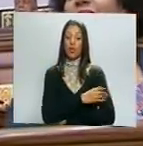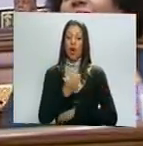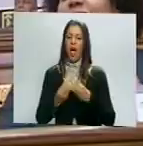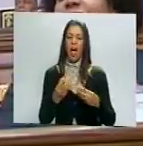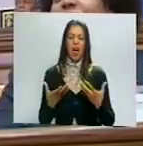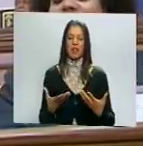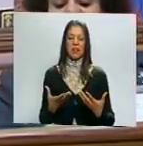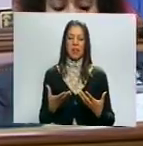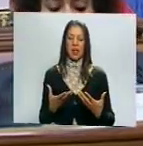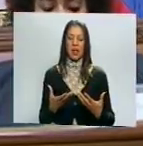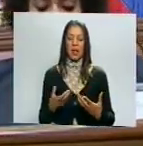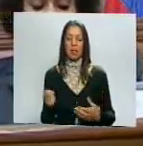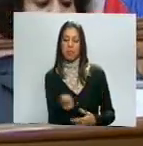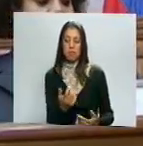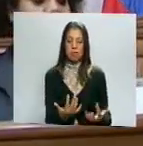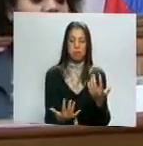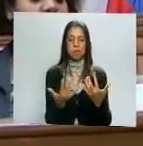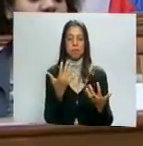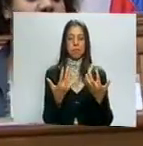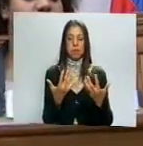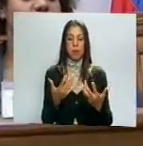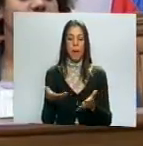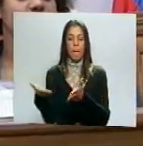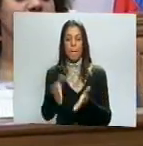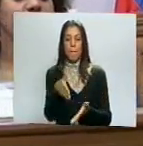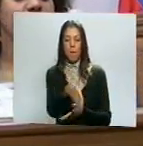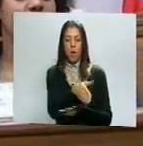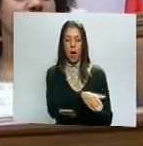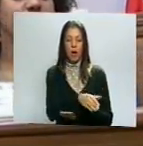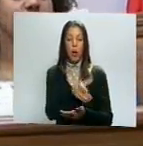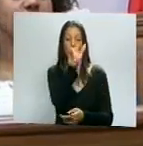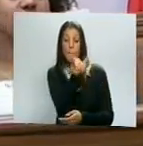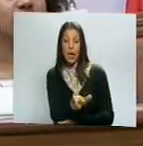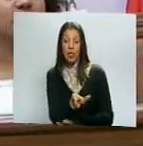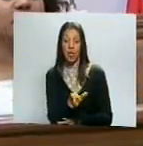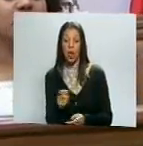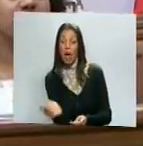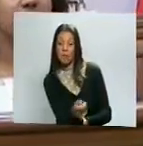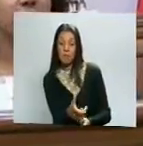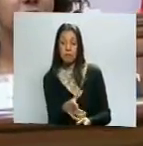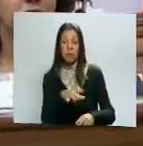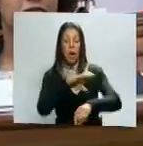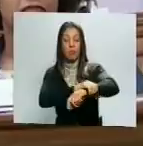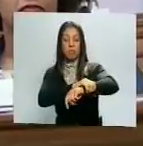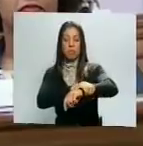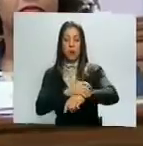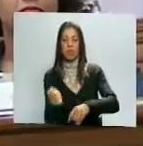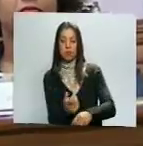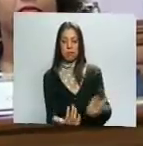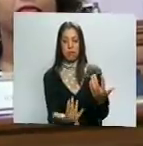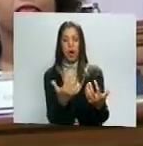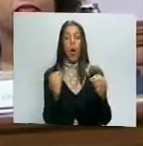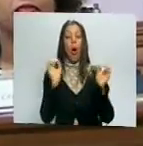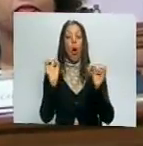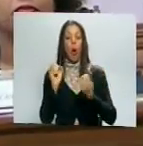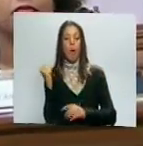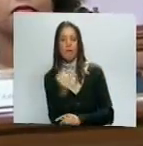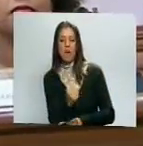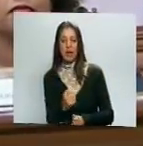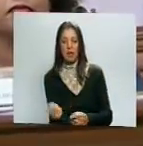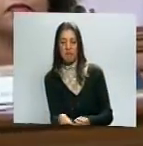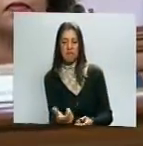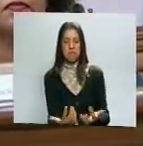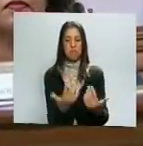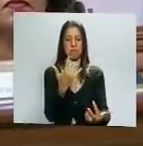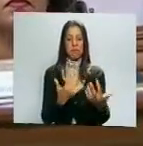por la violencia quemando seres humanos vivos, los quemaban o matándolos y tratando de